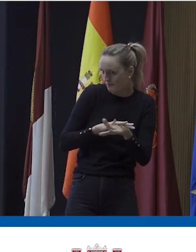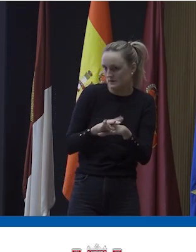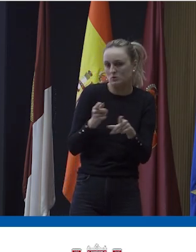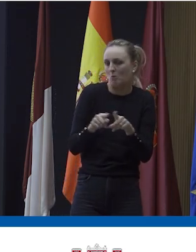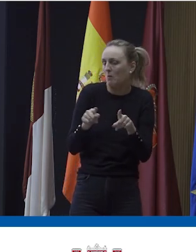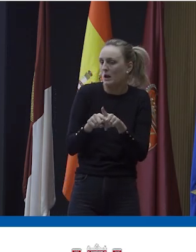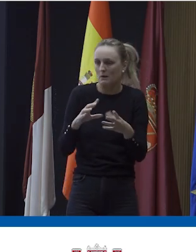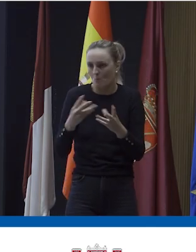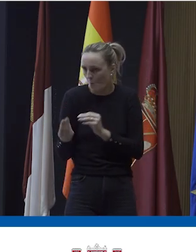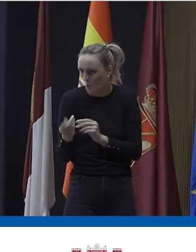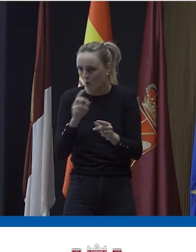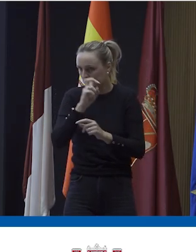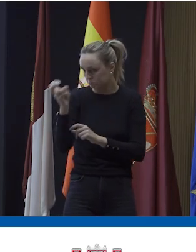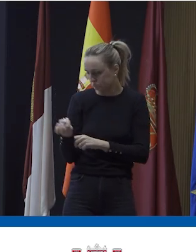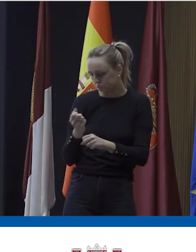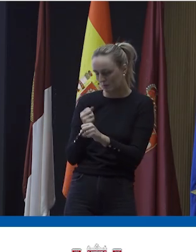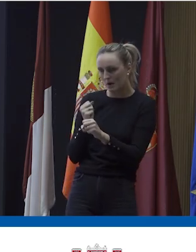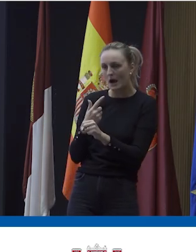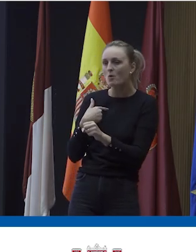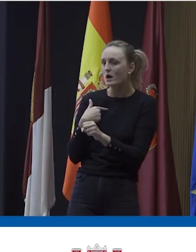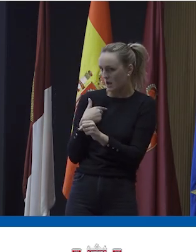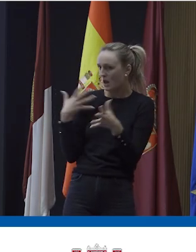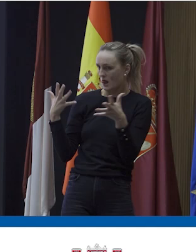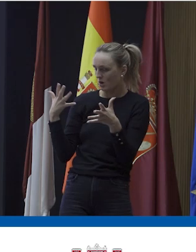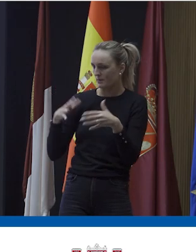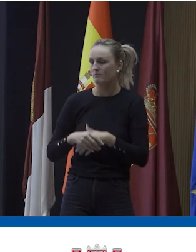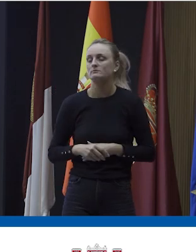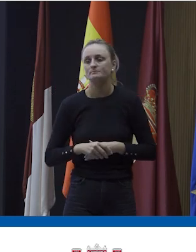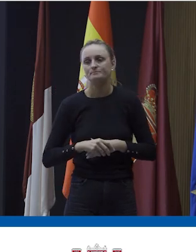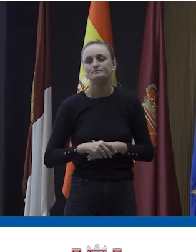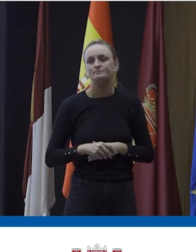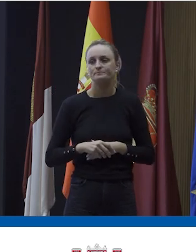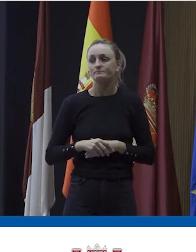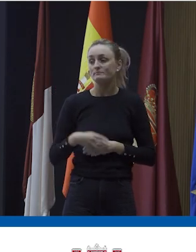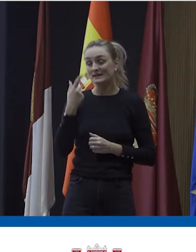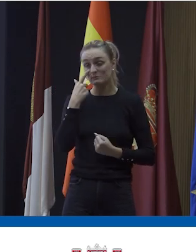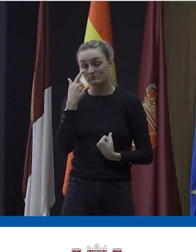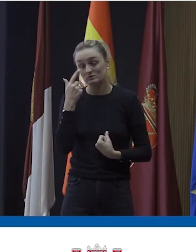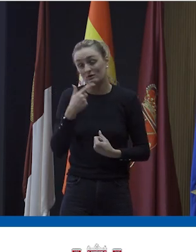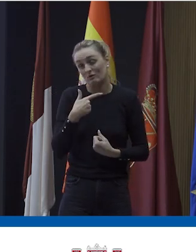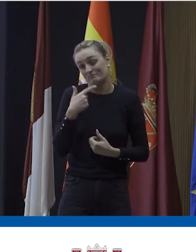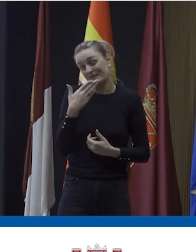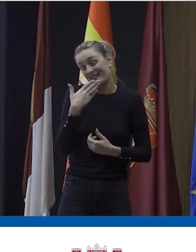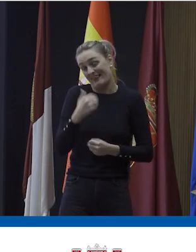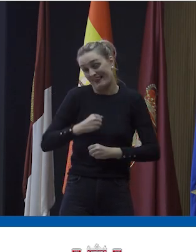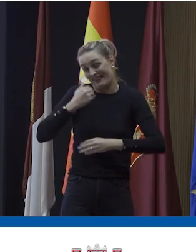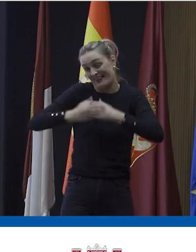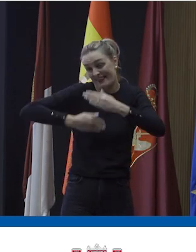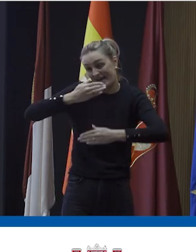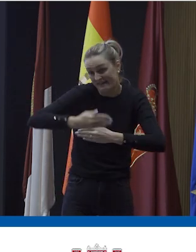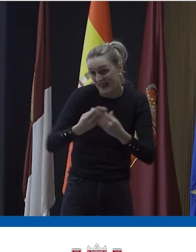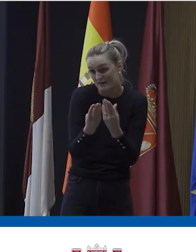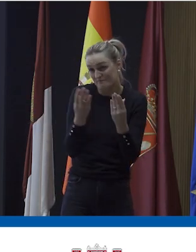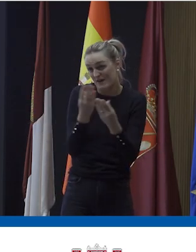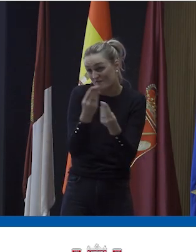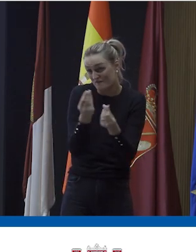otros músculos, claro que sí, sería recomendable. Y más porque hemos visto que con la edad se pierden fibras musculares, pues también las del